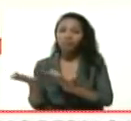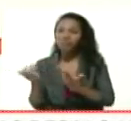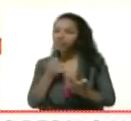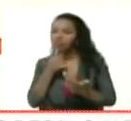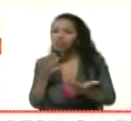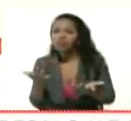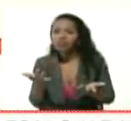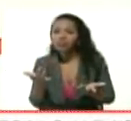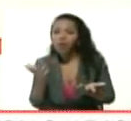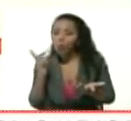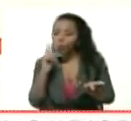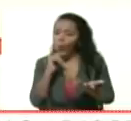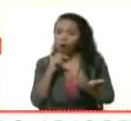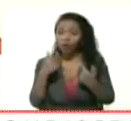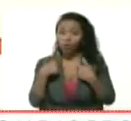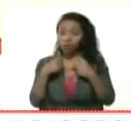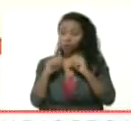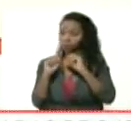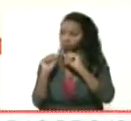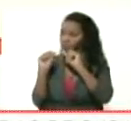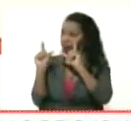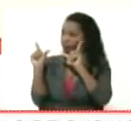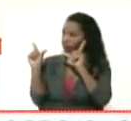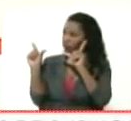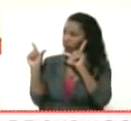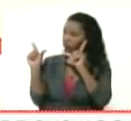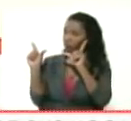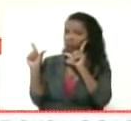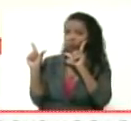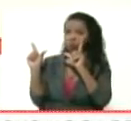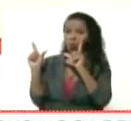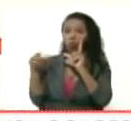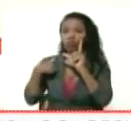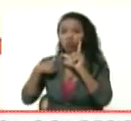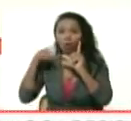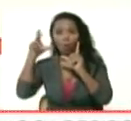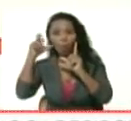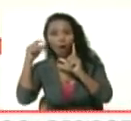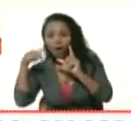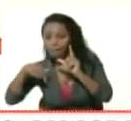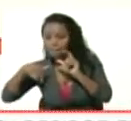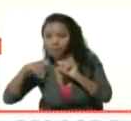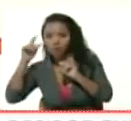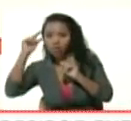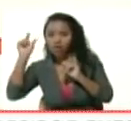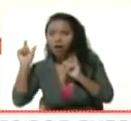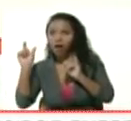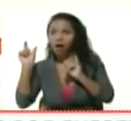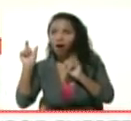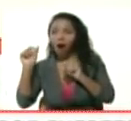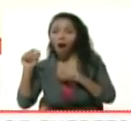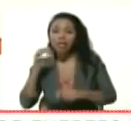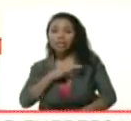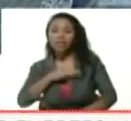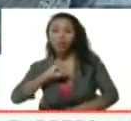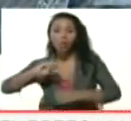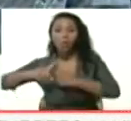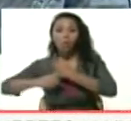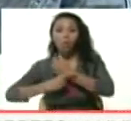No hay. Yo me quedé sorprendido cuando escuché en estos días al señor Juanito